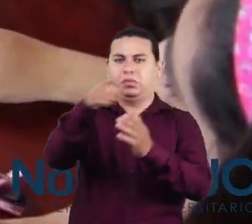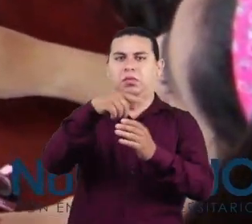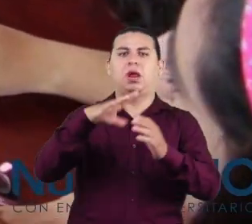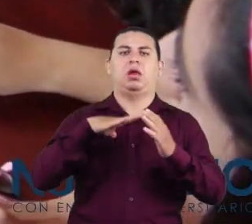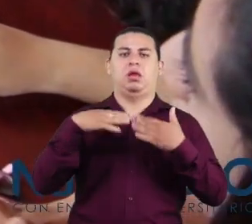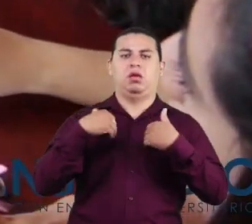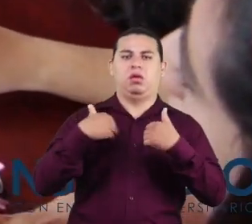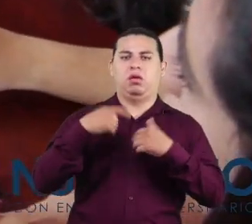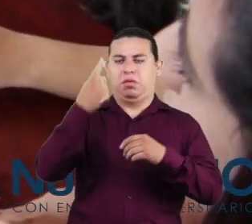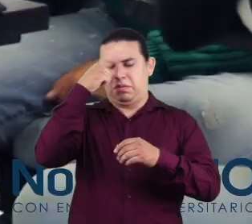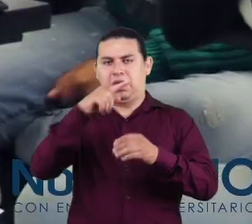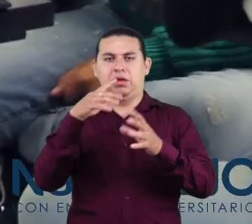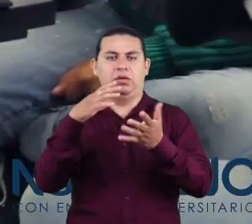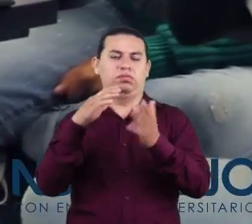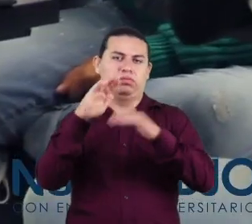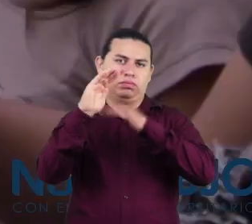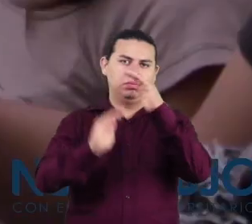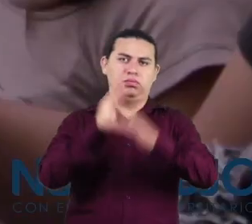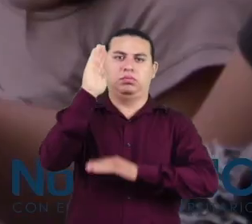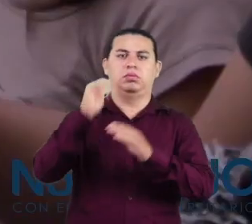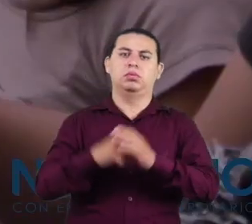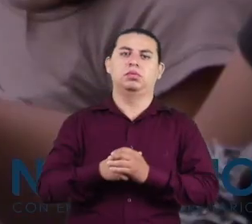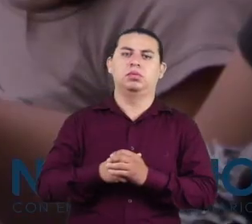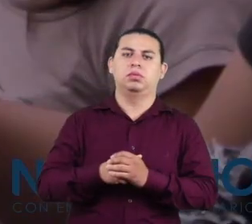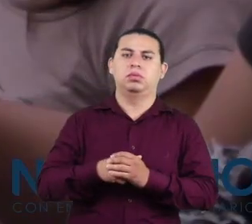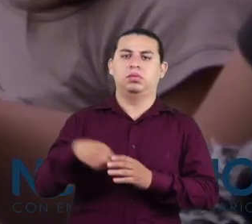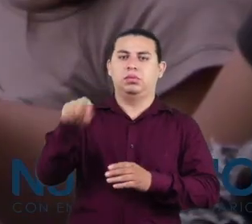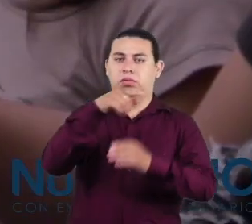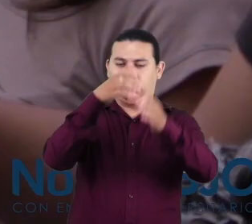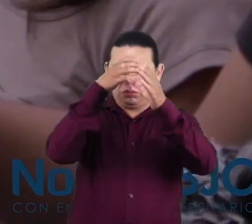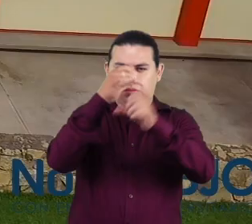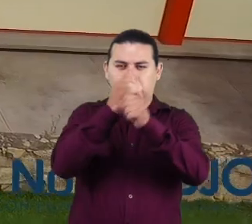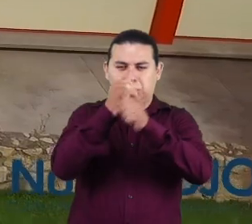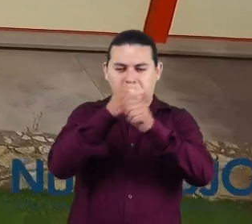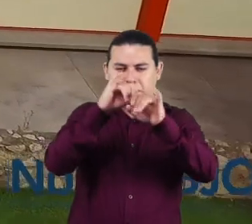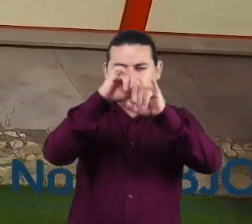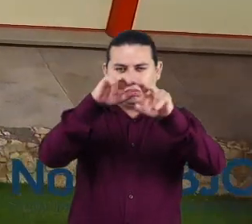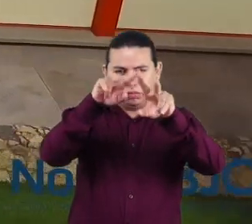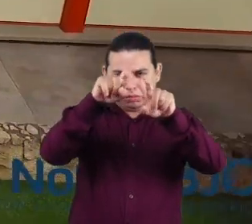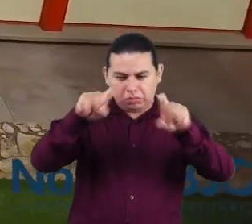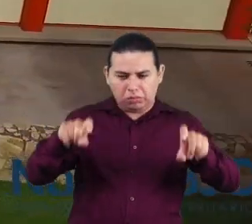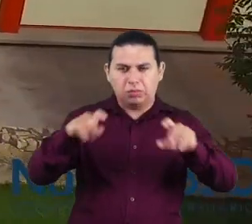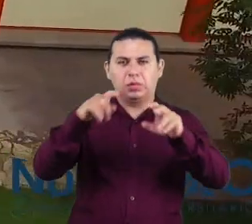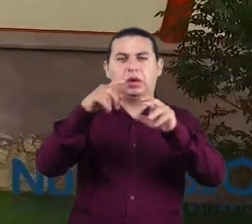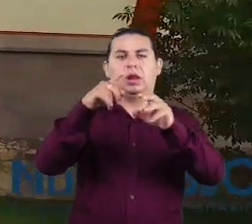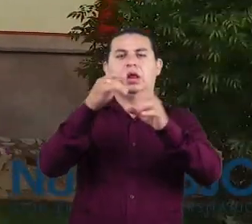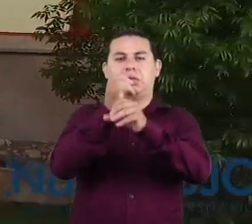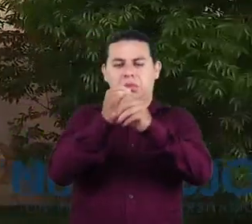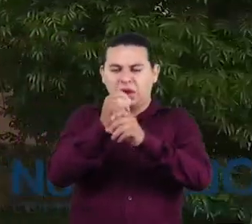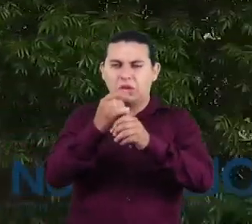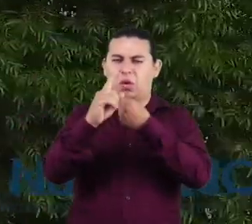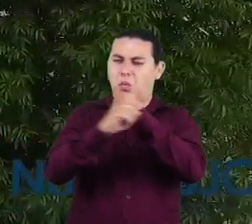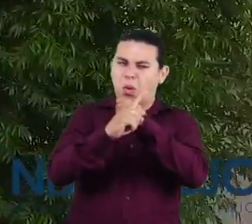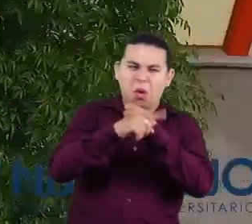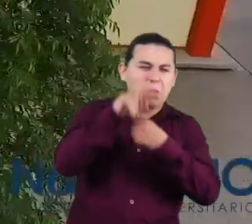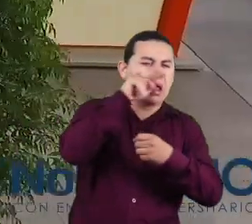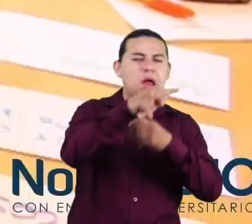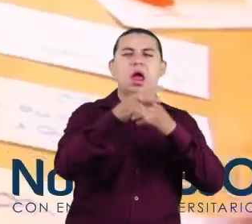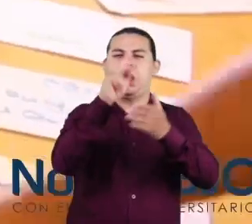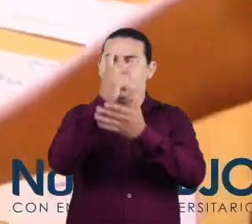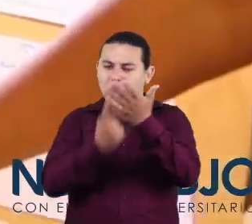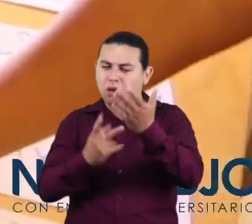interdisciplinarios de orden teórico-metodológico, y desarrolla la capacidad de análisis y la investigación con capacidades para la